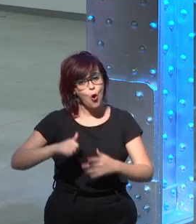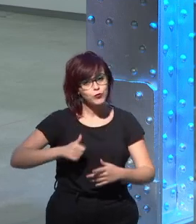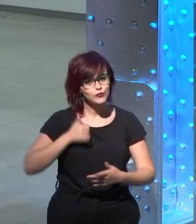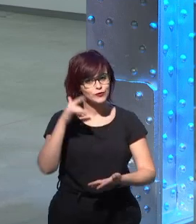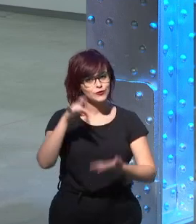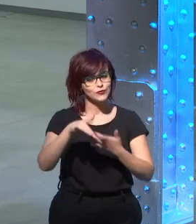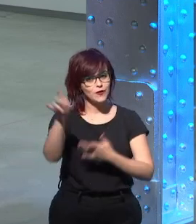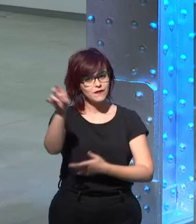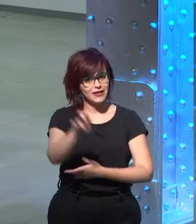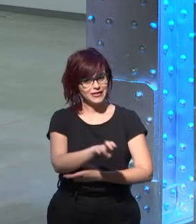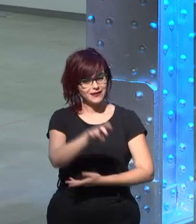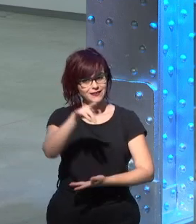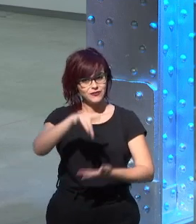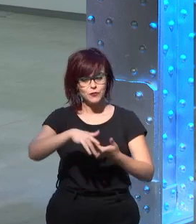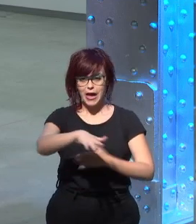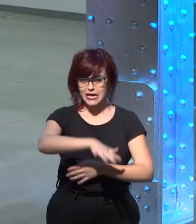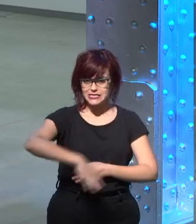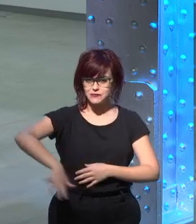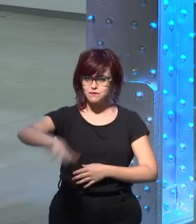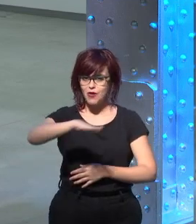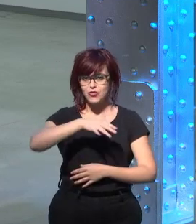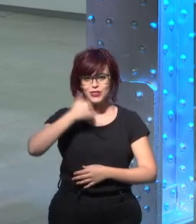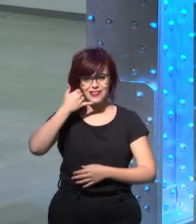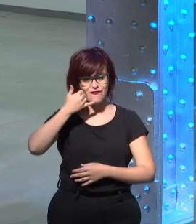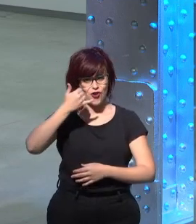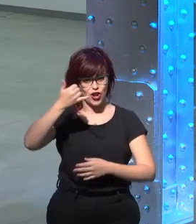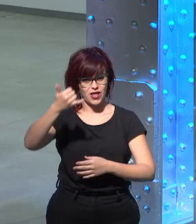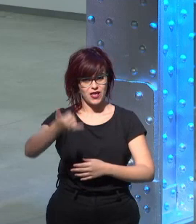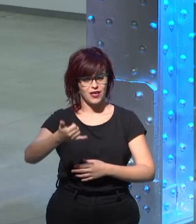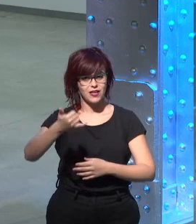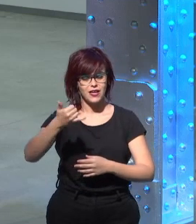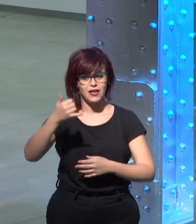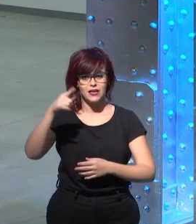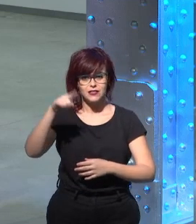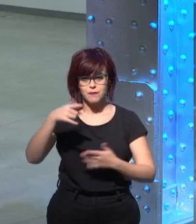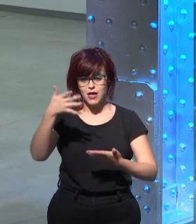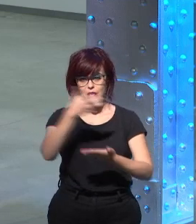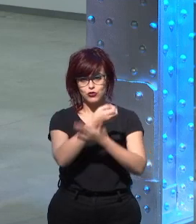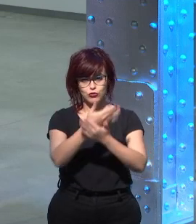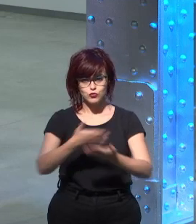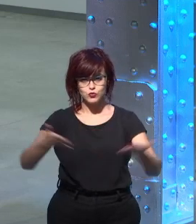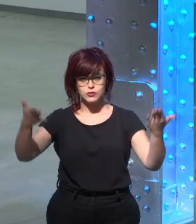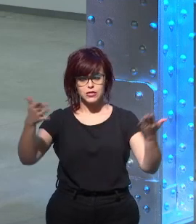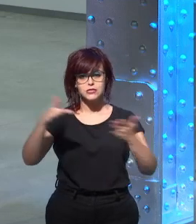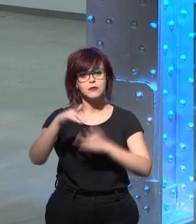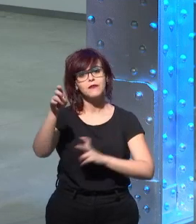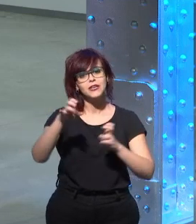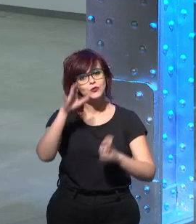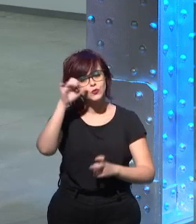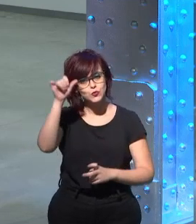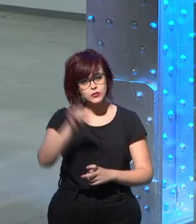de estar en este espacio Telefónica y bueno, y a todos ustedes por estar aquí